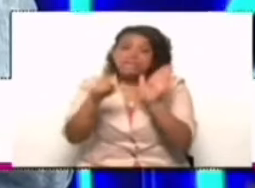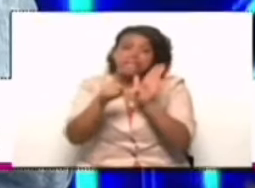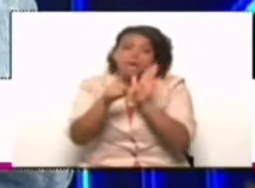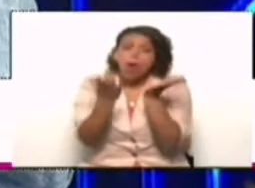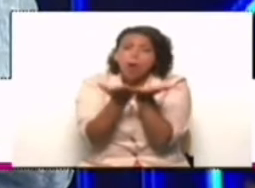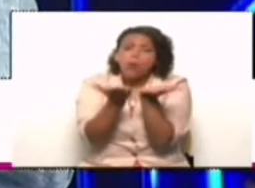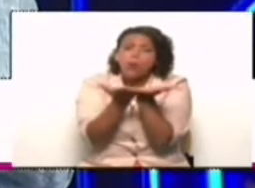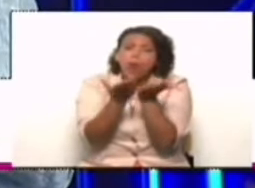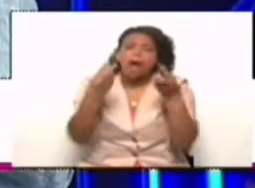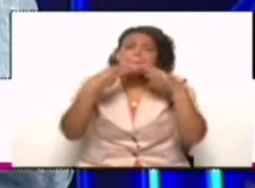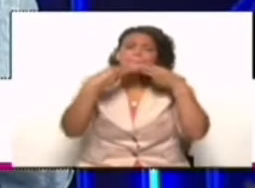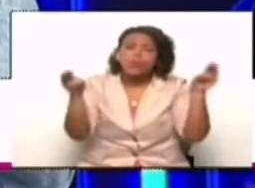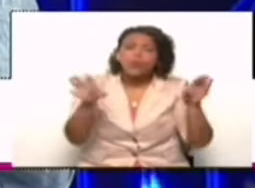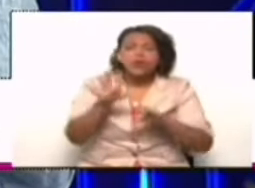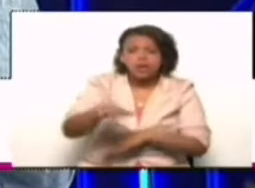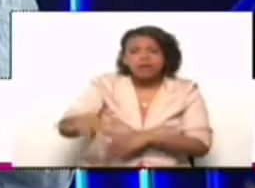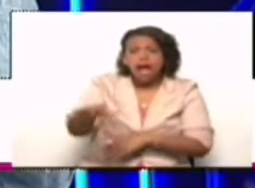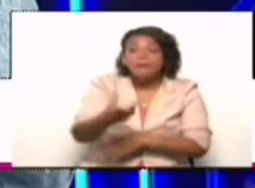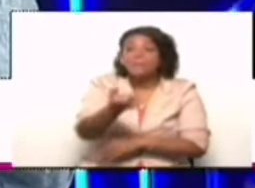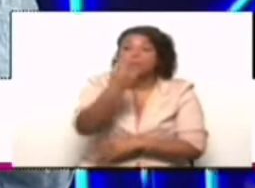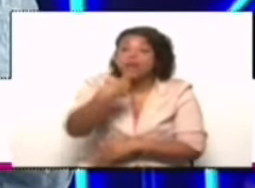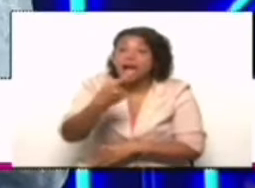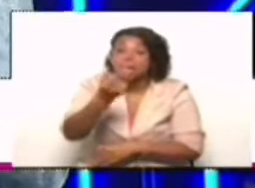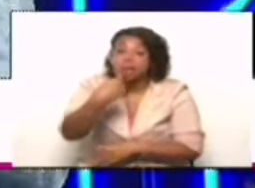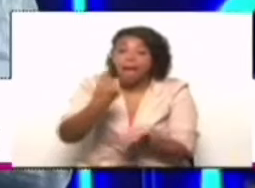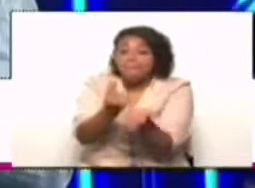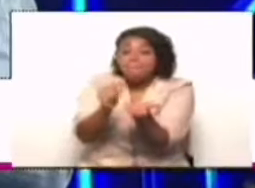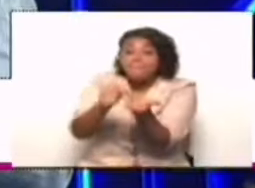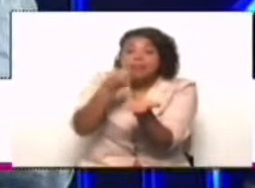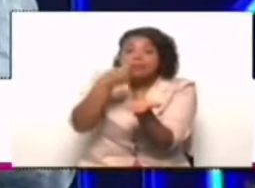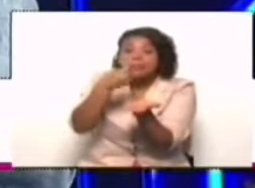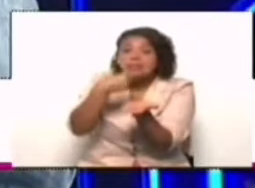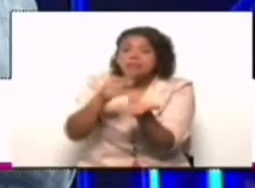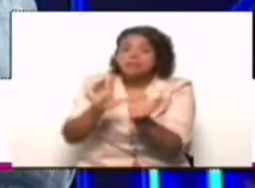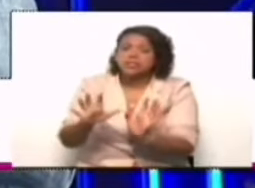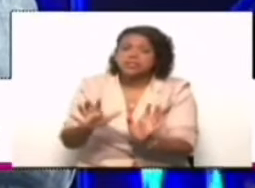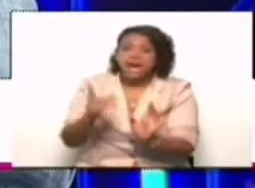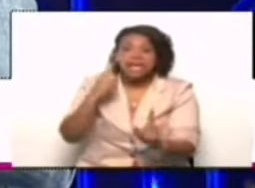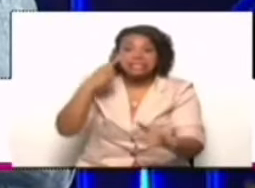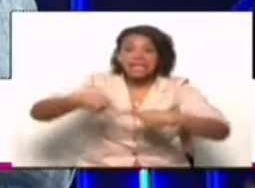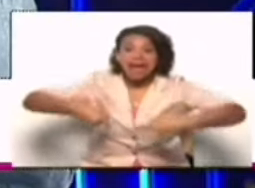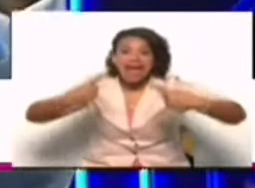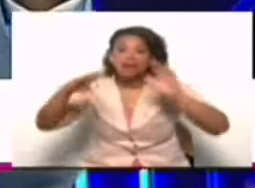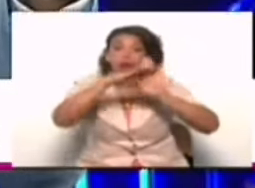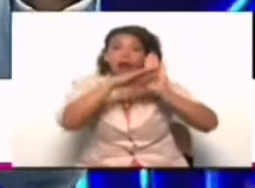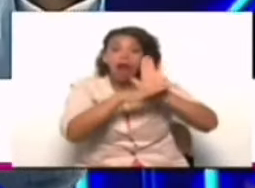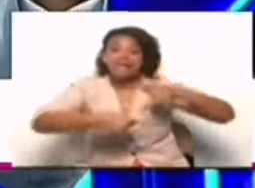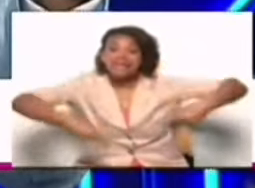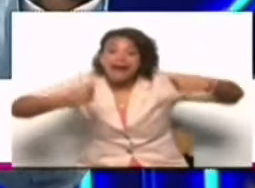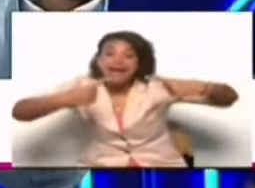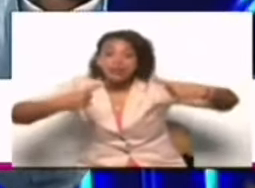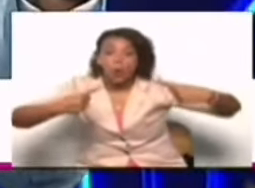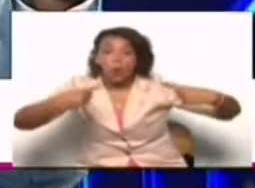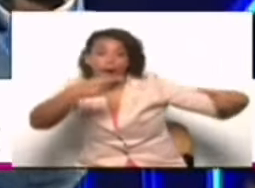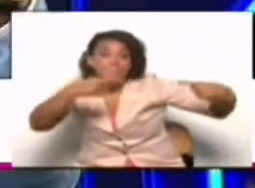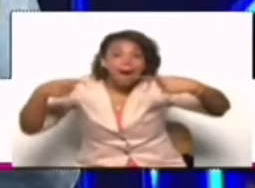escolar, por ingerir y seguir estos llamados retos, desafíos,